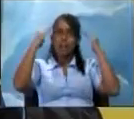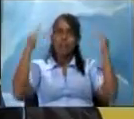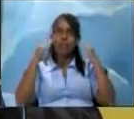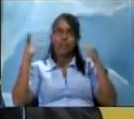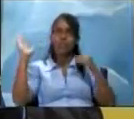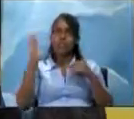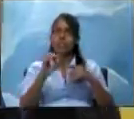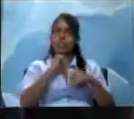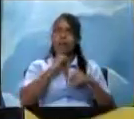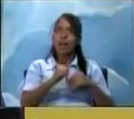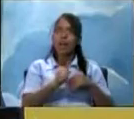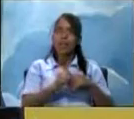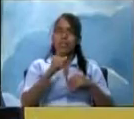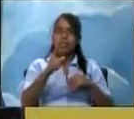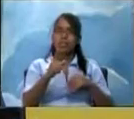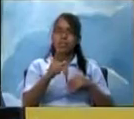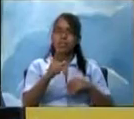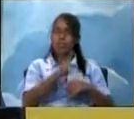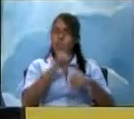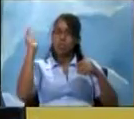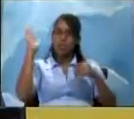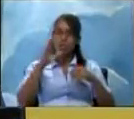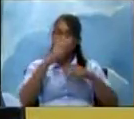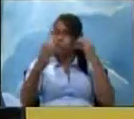que nos traen es, bueno, pues,